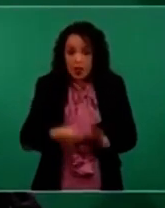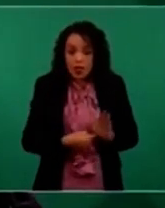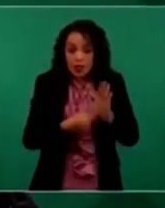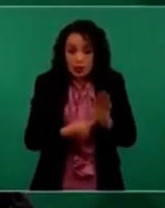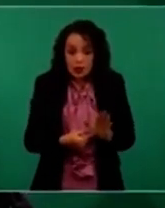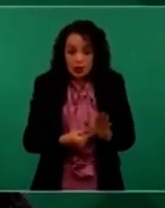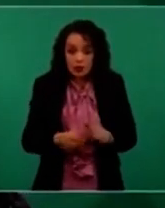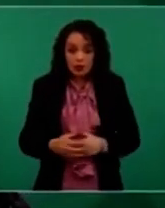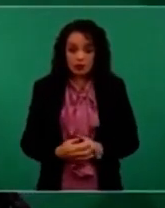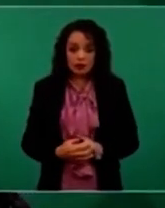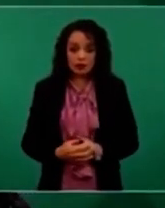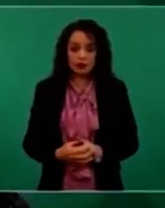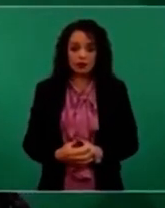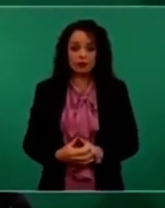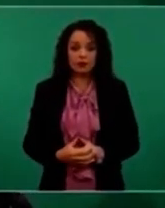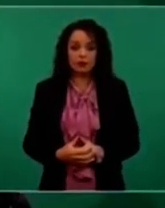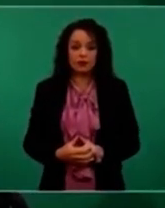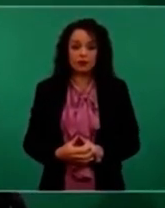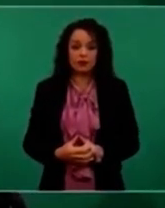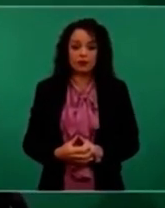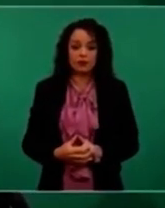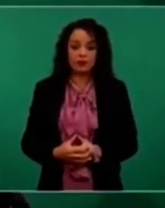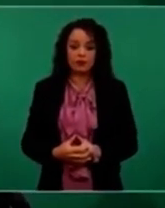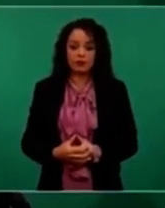que le entregaba el dinero a